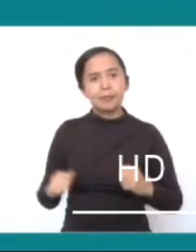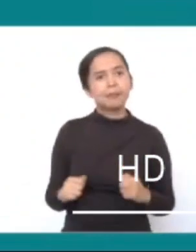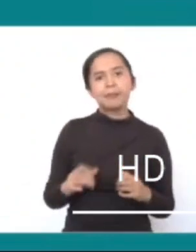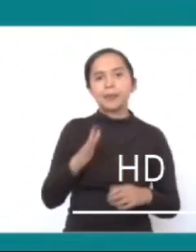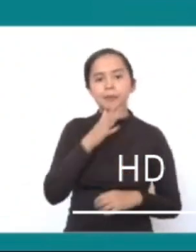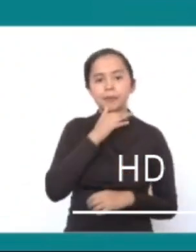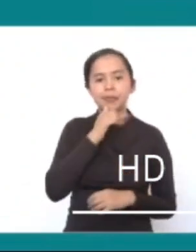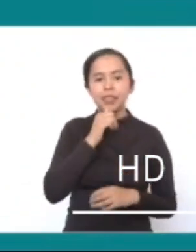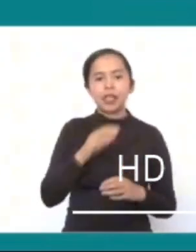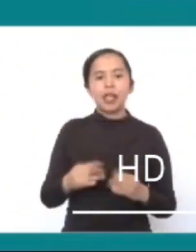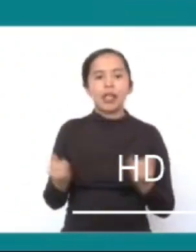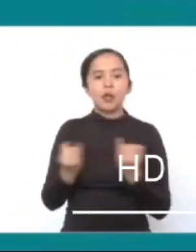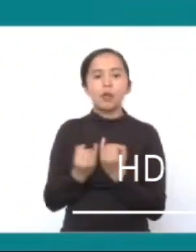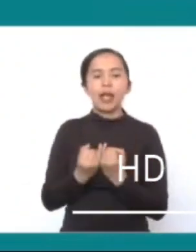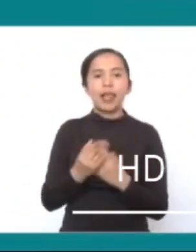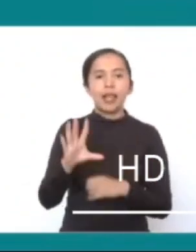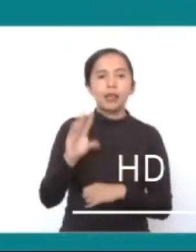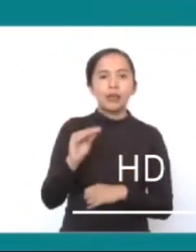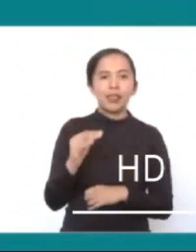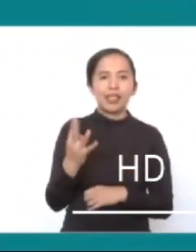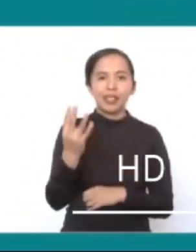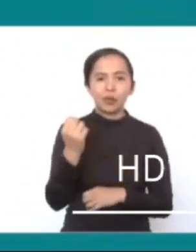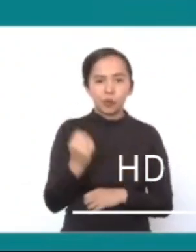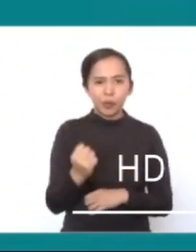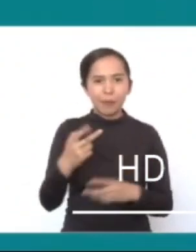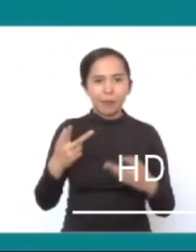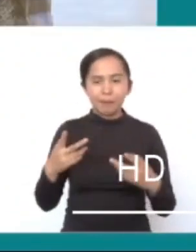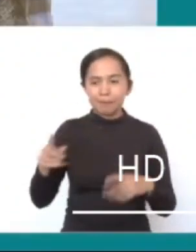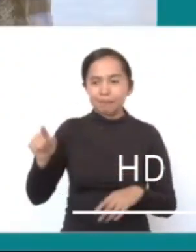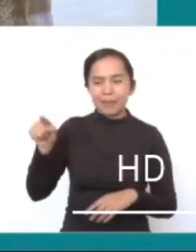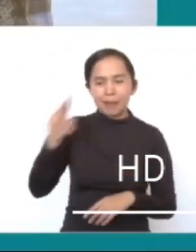y 99 de separación inmediata del domicilio.